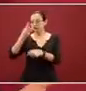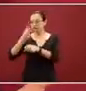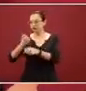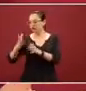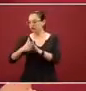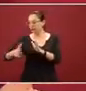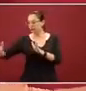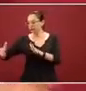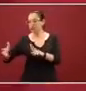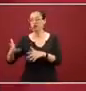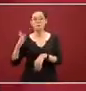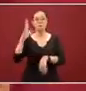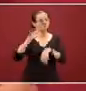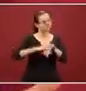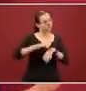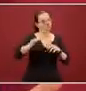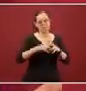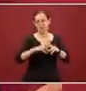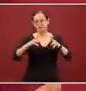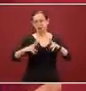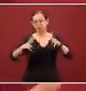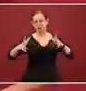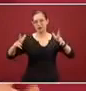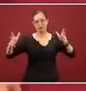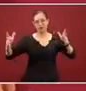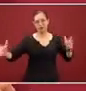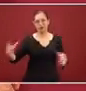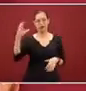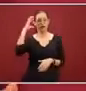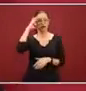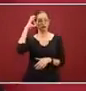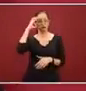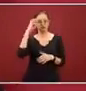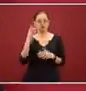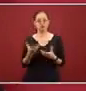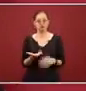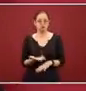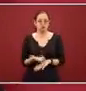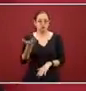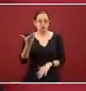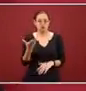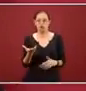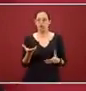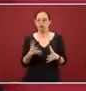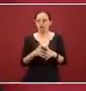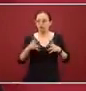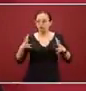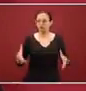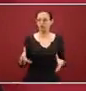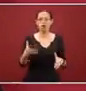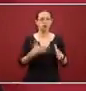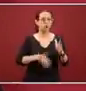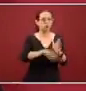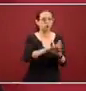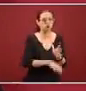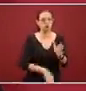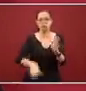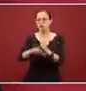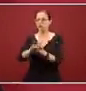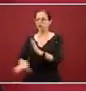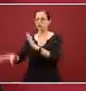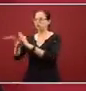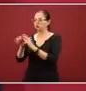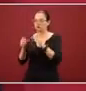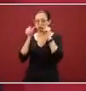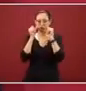más espacios aún para llegar al número máximo de camas y de cuartos que pudieran dar cuidados